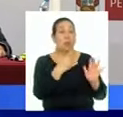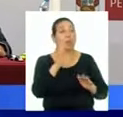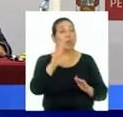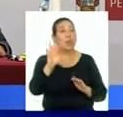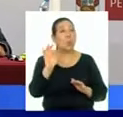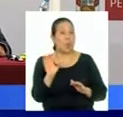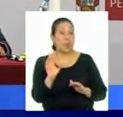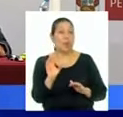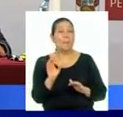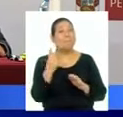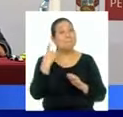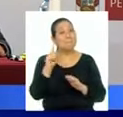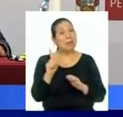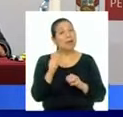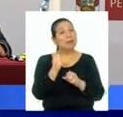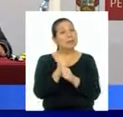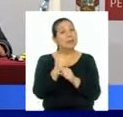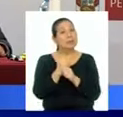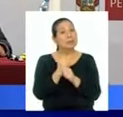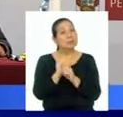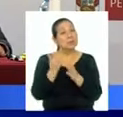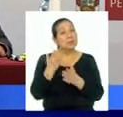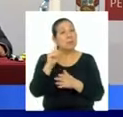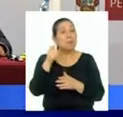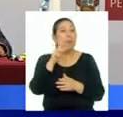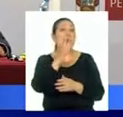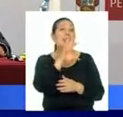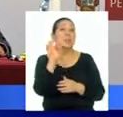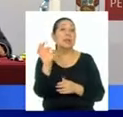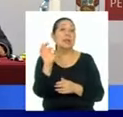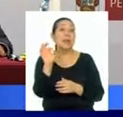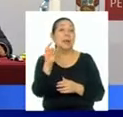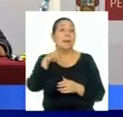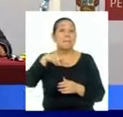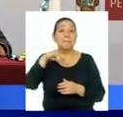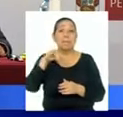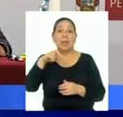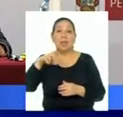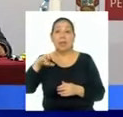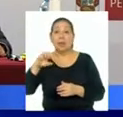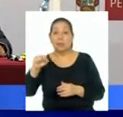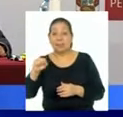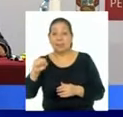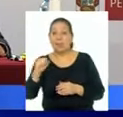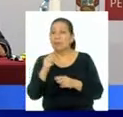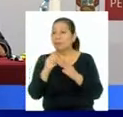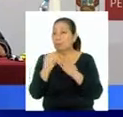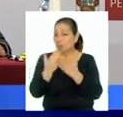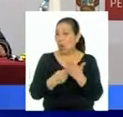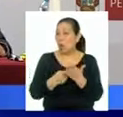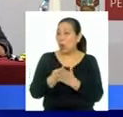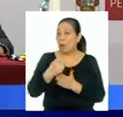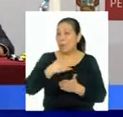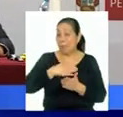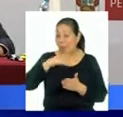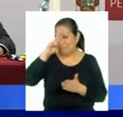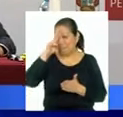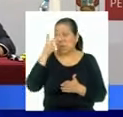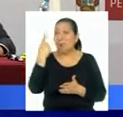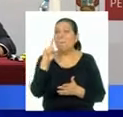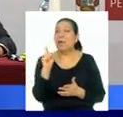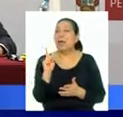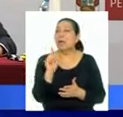831.950 bienes a la Policía Nacional elaborados por más de 1.500 MIPES que participaron del programa Compras Mi Perú